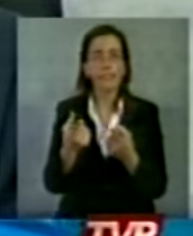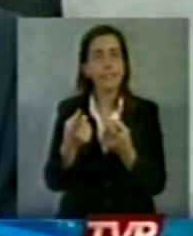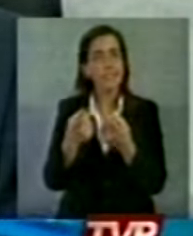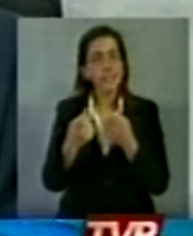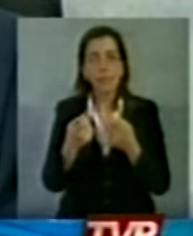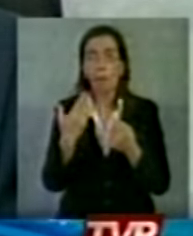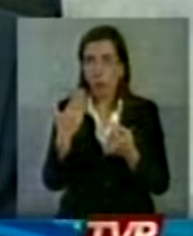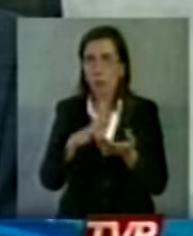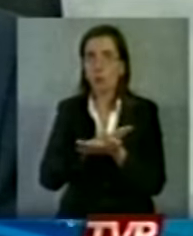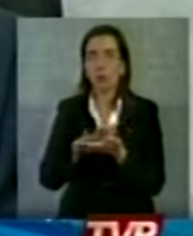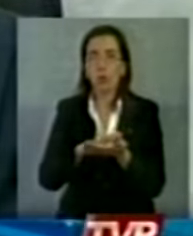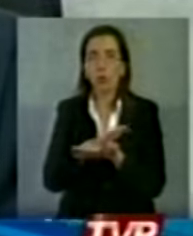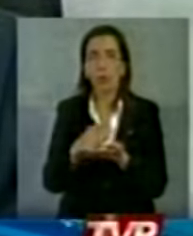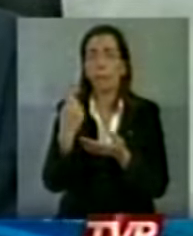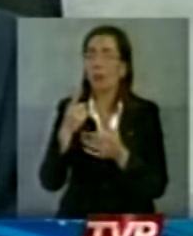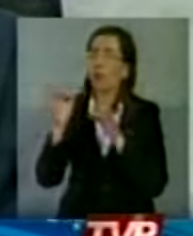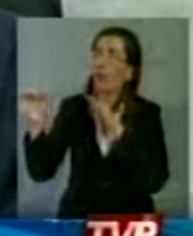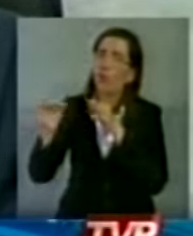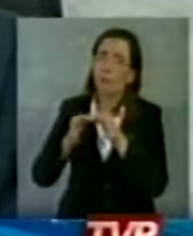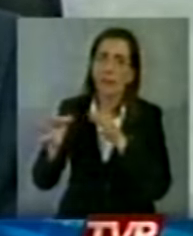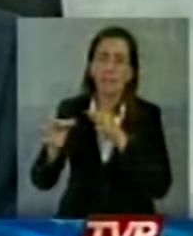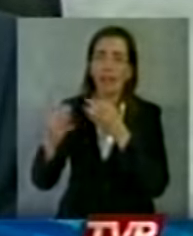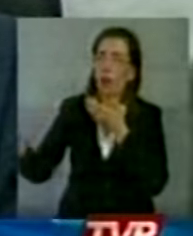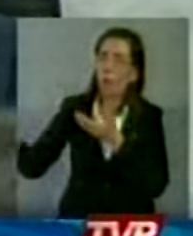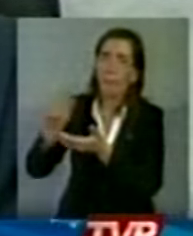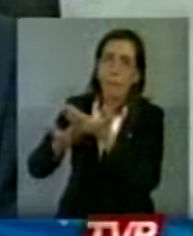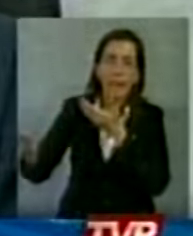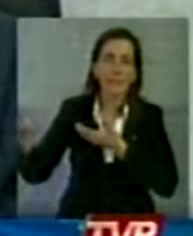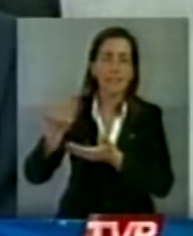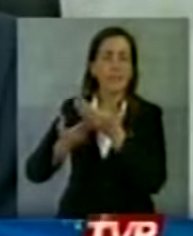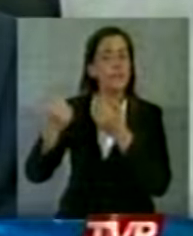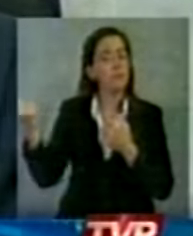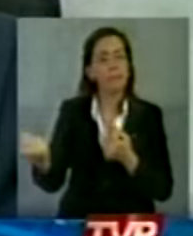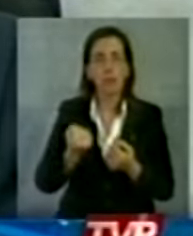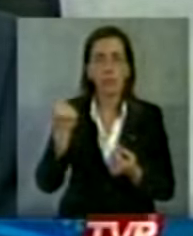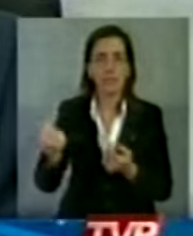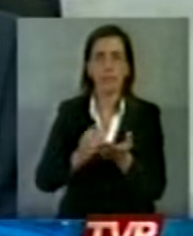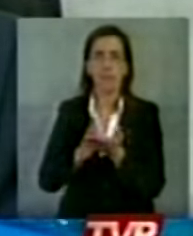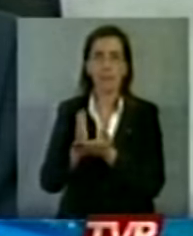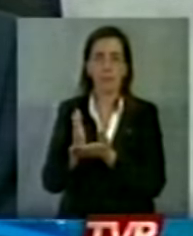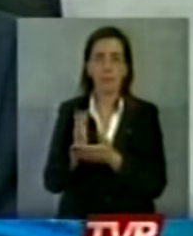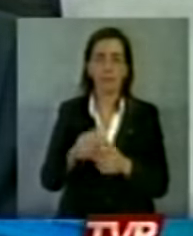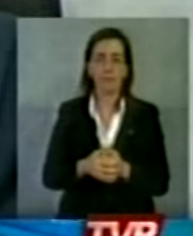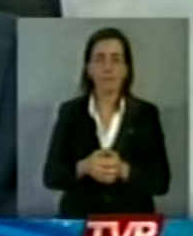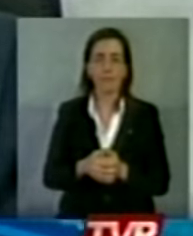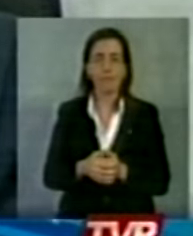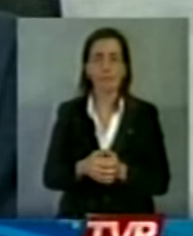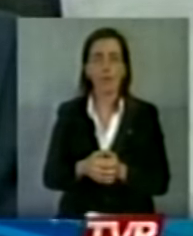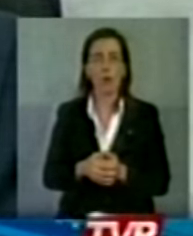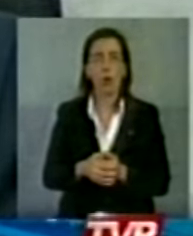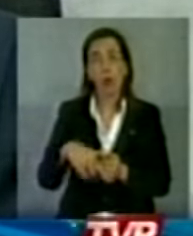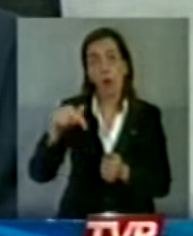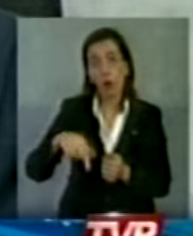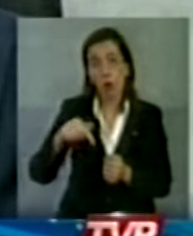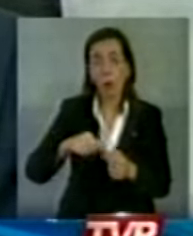es posible mediante el diálogo y el intercambio. Hoy, dirigentes y funcionarios de